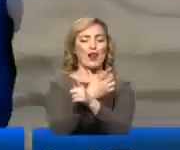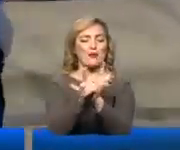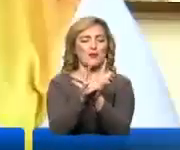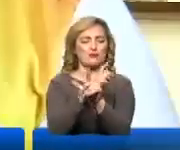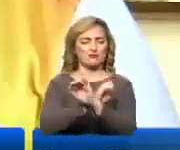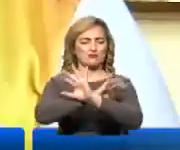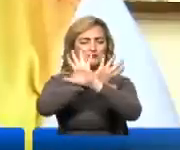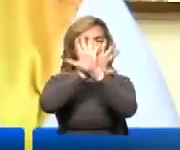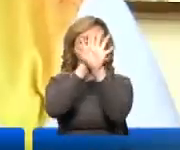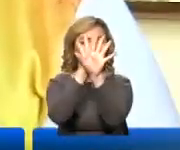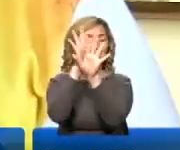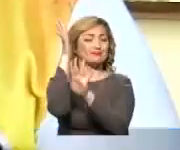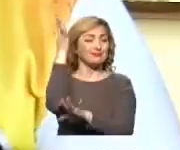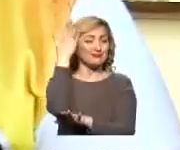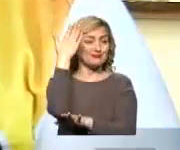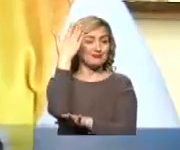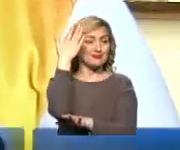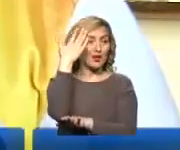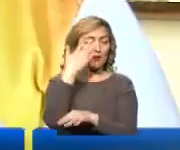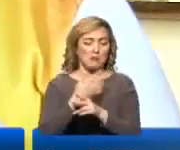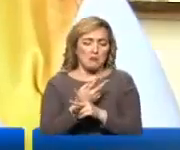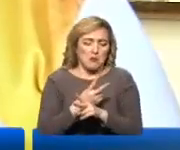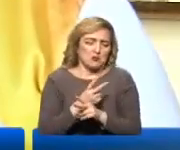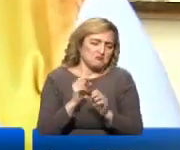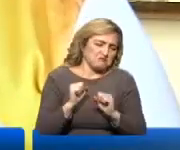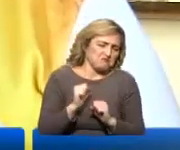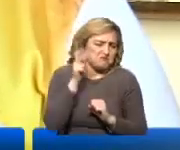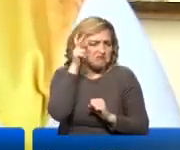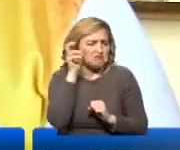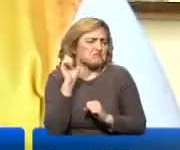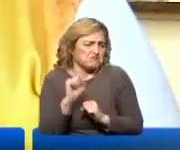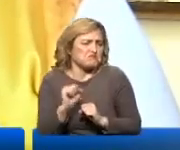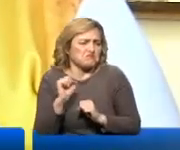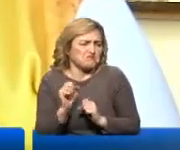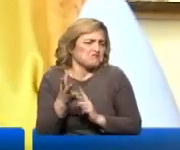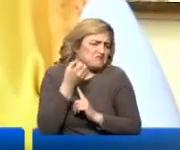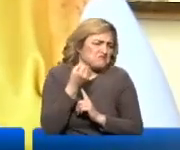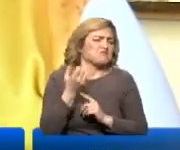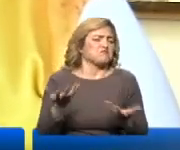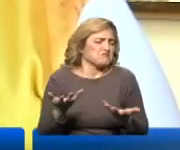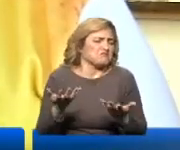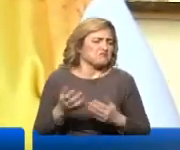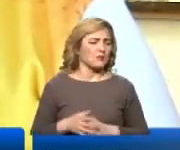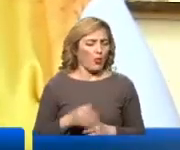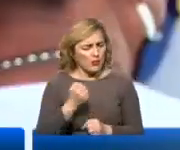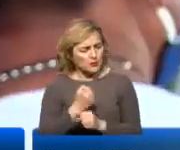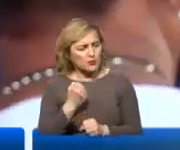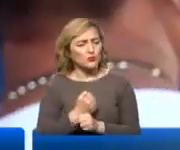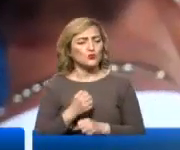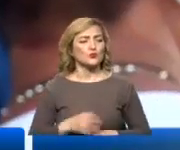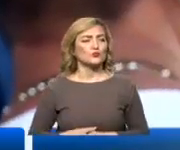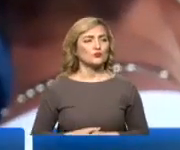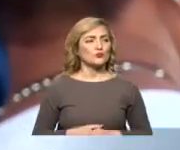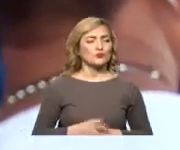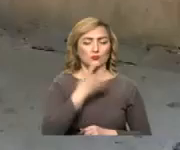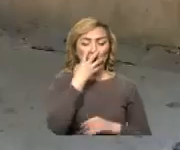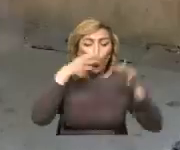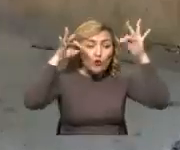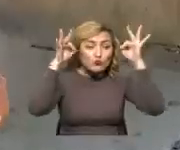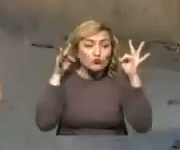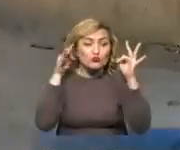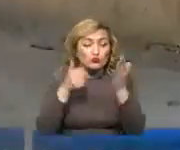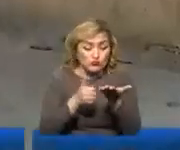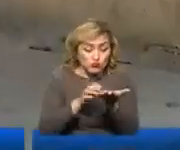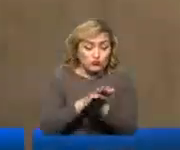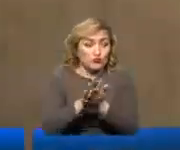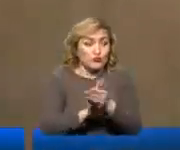con las debidas precauciones yo creo que si podemos lograr trabajar con mascarillas y alcohol